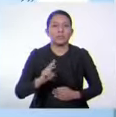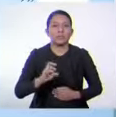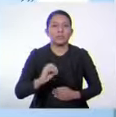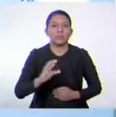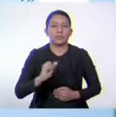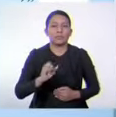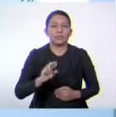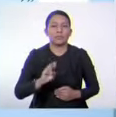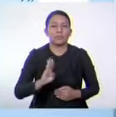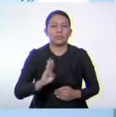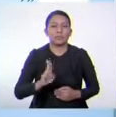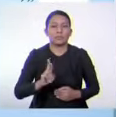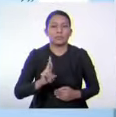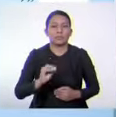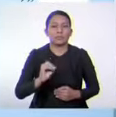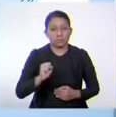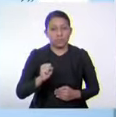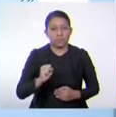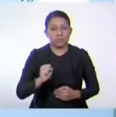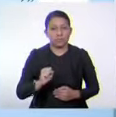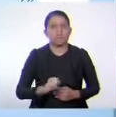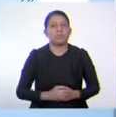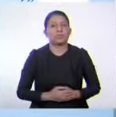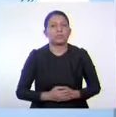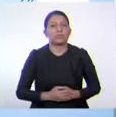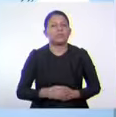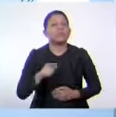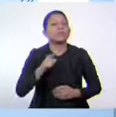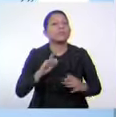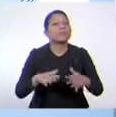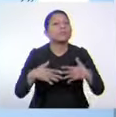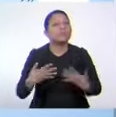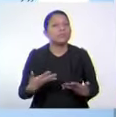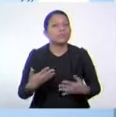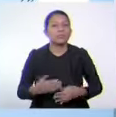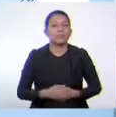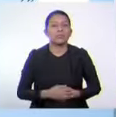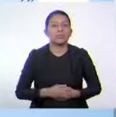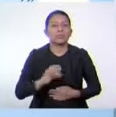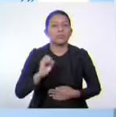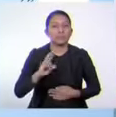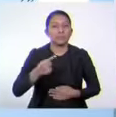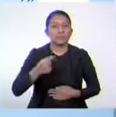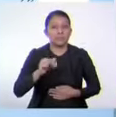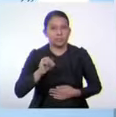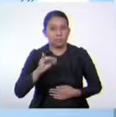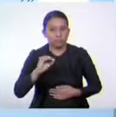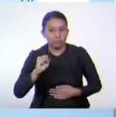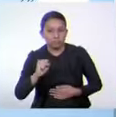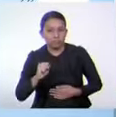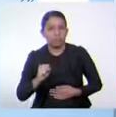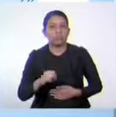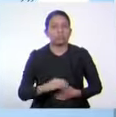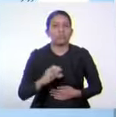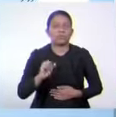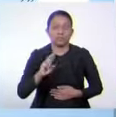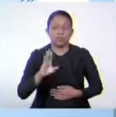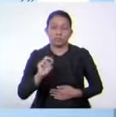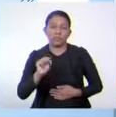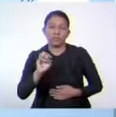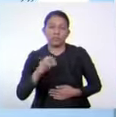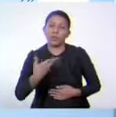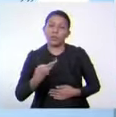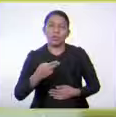de carbono llamados hidrocarburos son compuestos orgánicos formados por carbono e